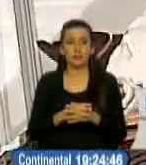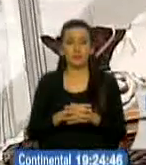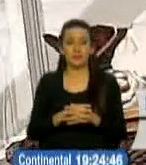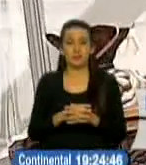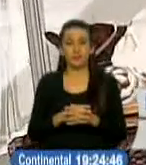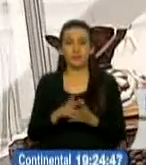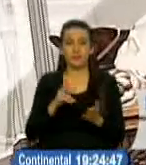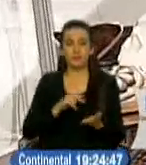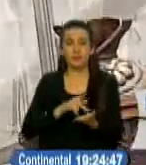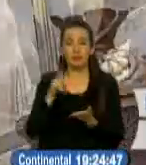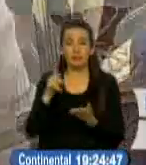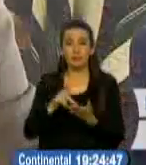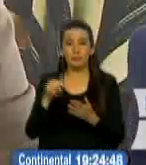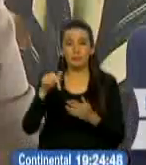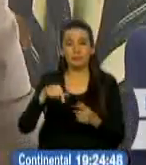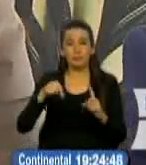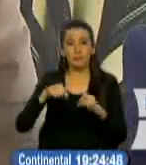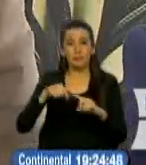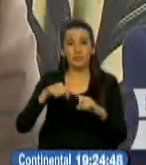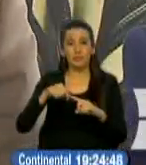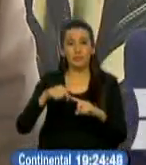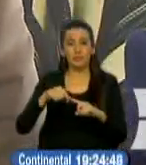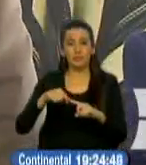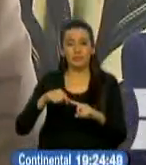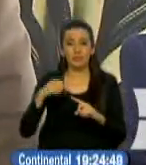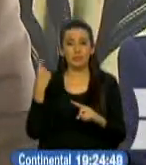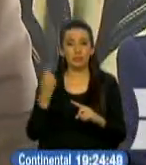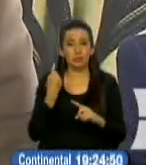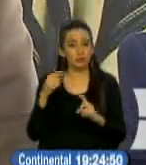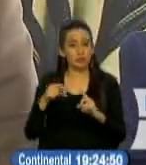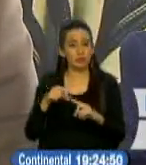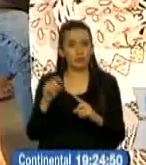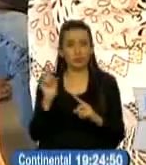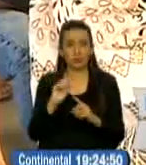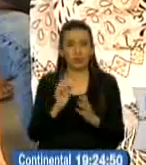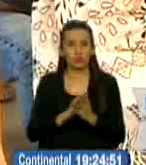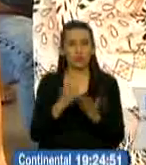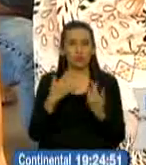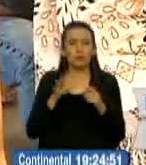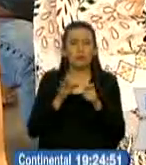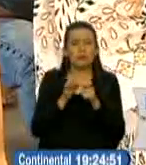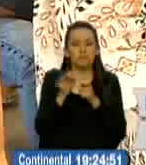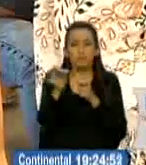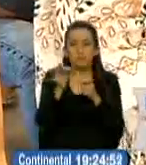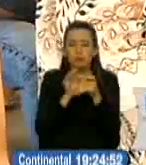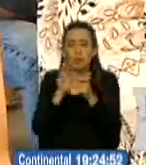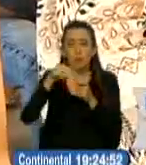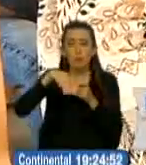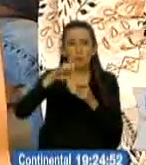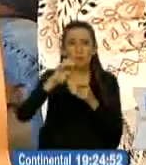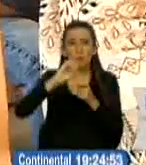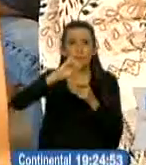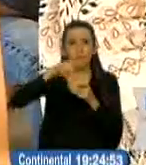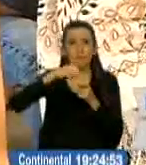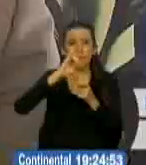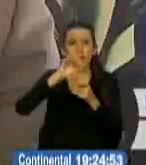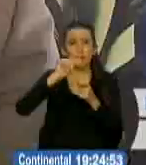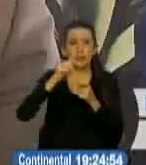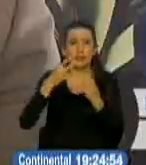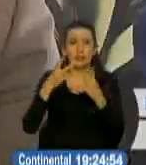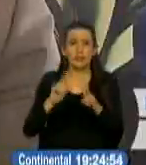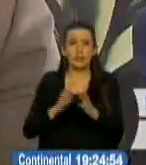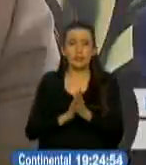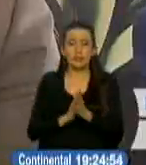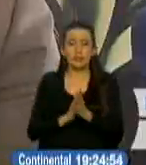Acá en Pichincha, no solo Quito es un destino a visitar en la Semana Santa. También cantones como Mejía están prestos para recibir a los turistas.